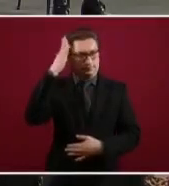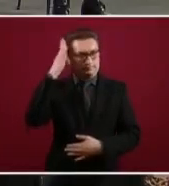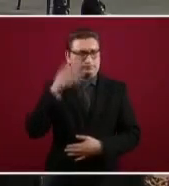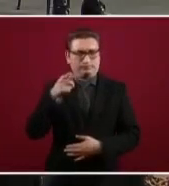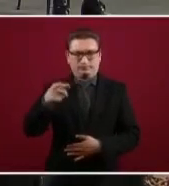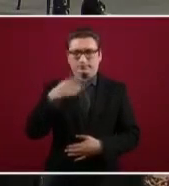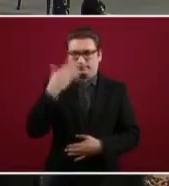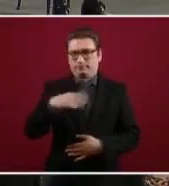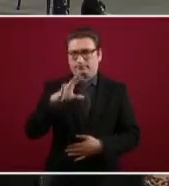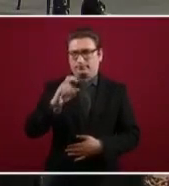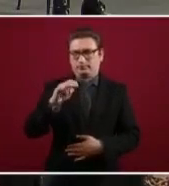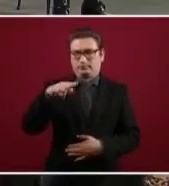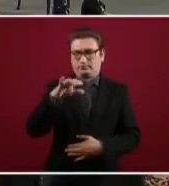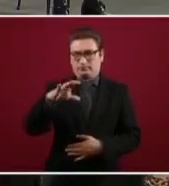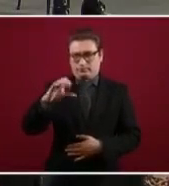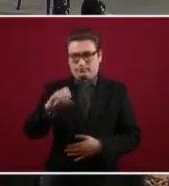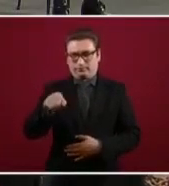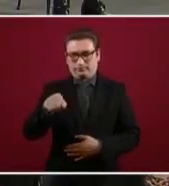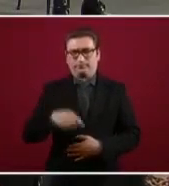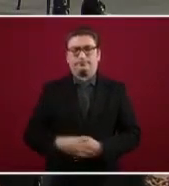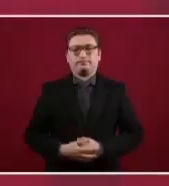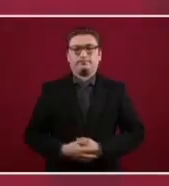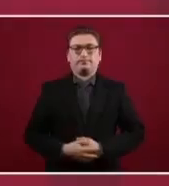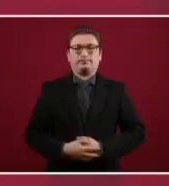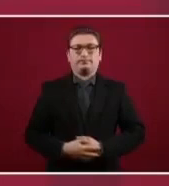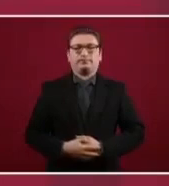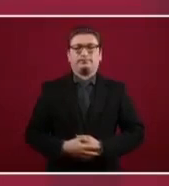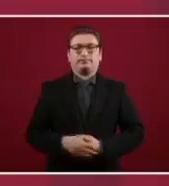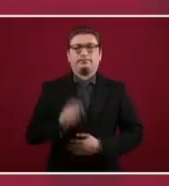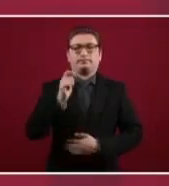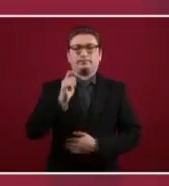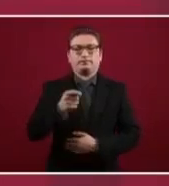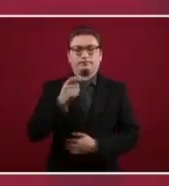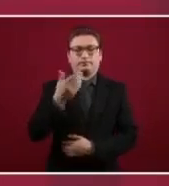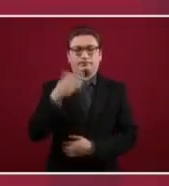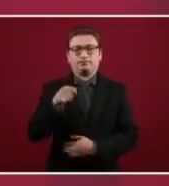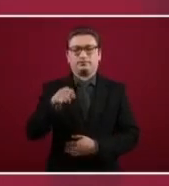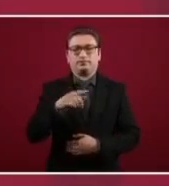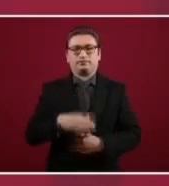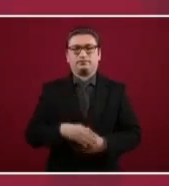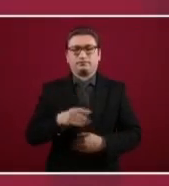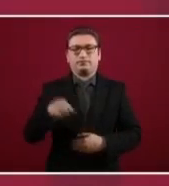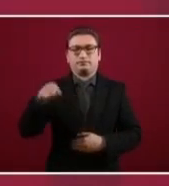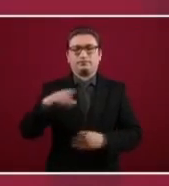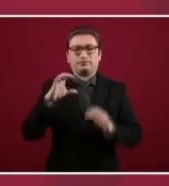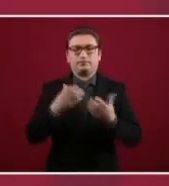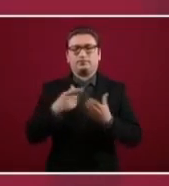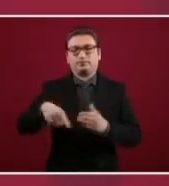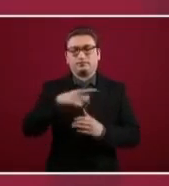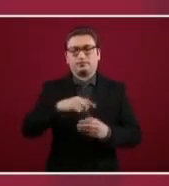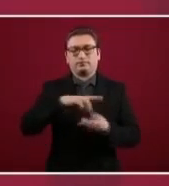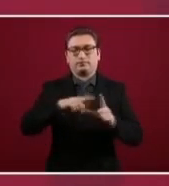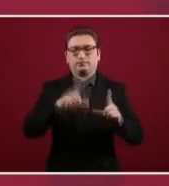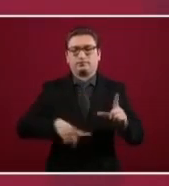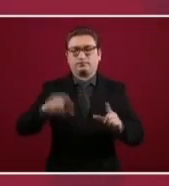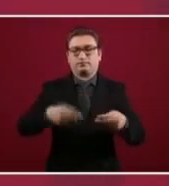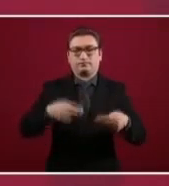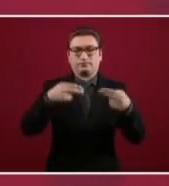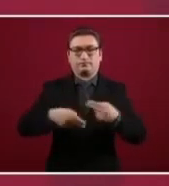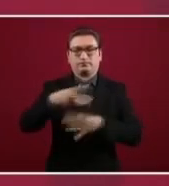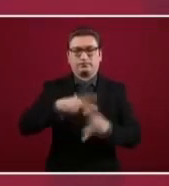de la concanaco es la confederación de cámaras nacionales de comercio